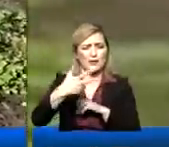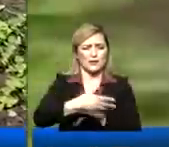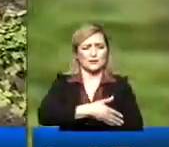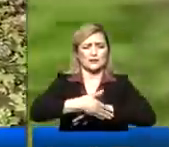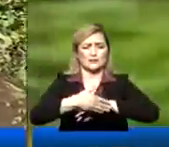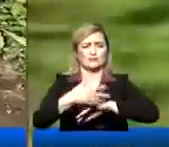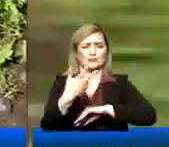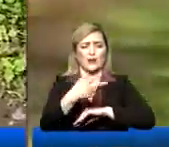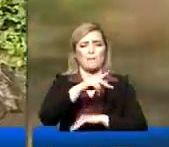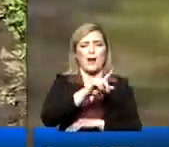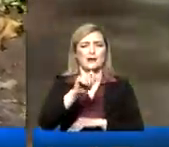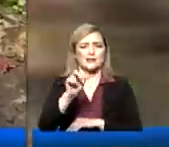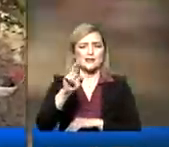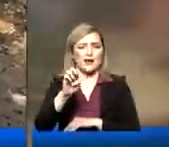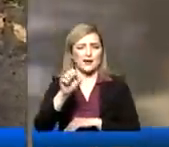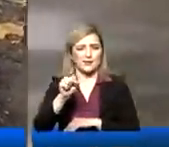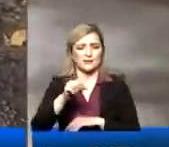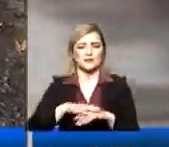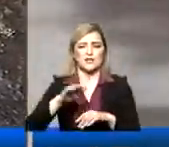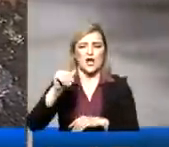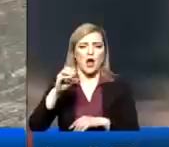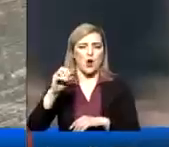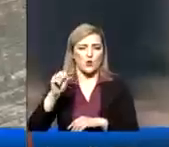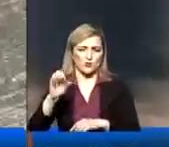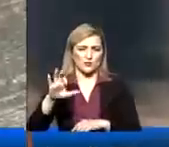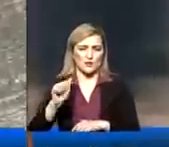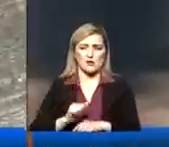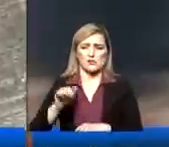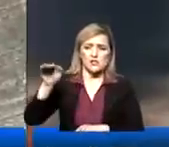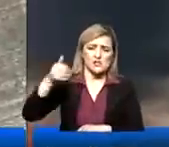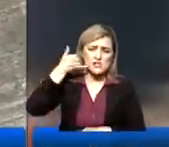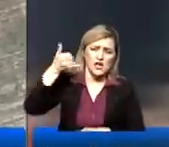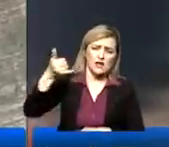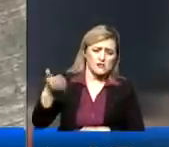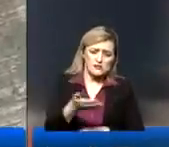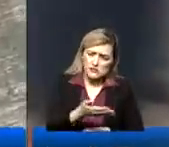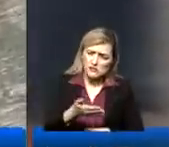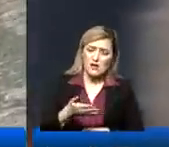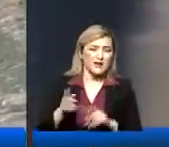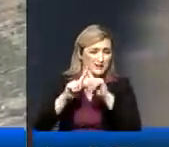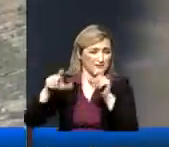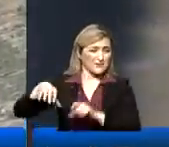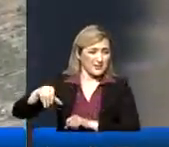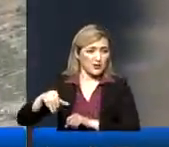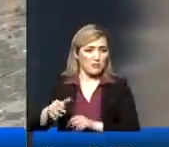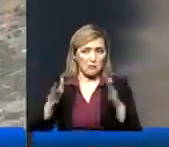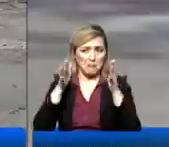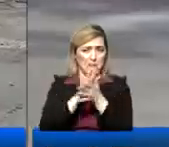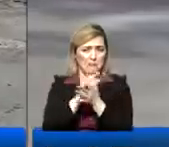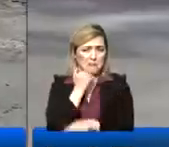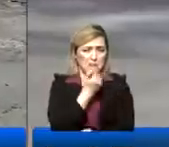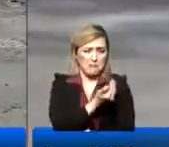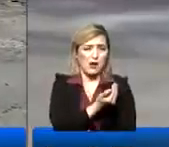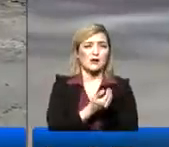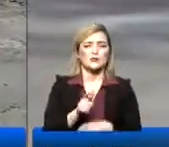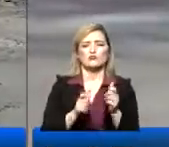Acosta Soberón. Aseguran que a pesar de las reiteradas llamadas para reportar el percance, sus pedidos no son escuchados. Los vecinos solicitan a la empresa